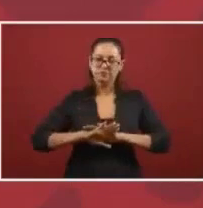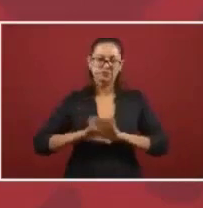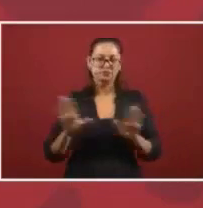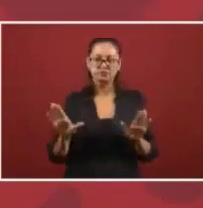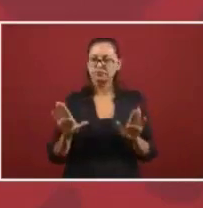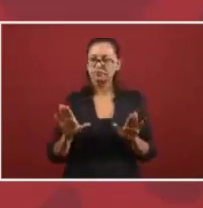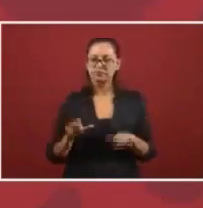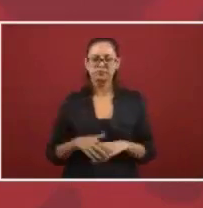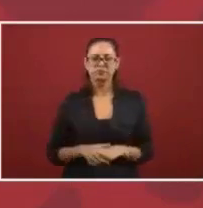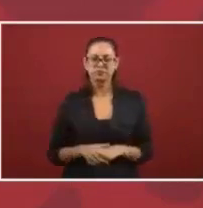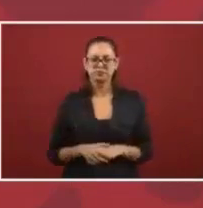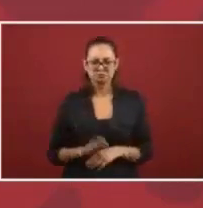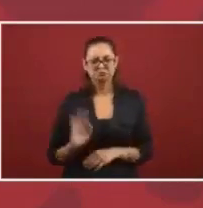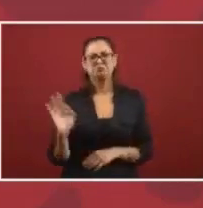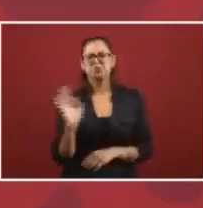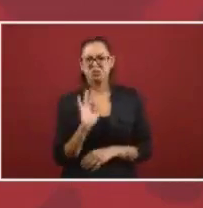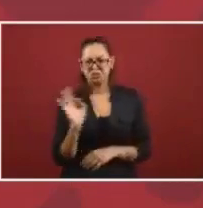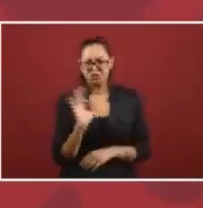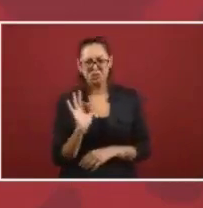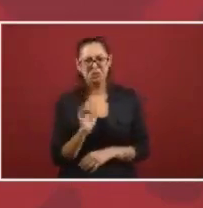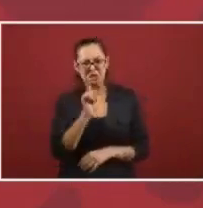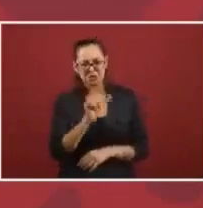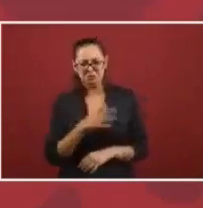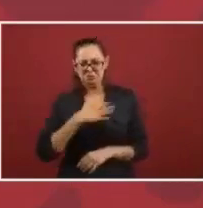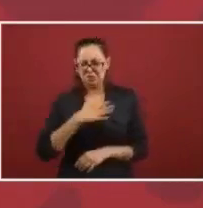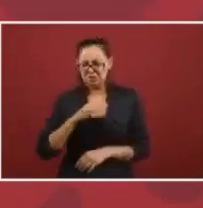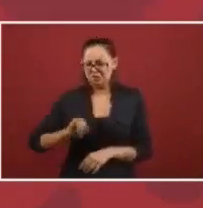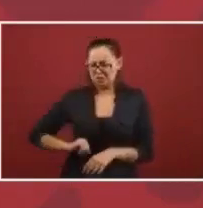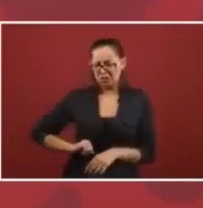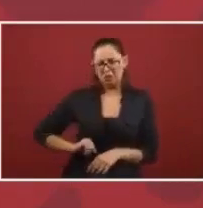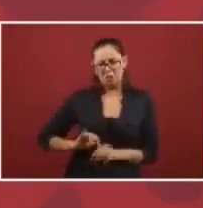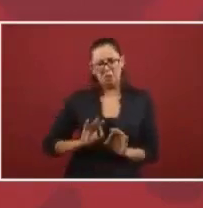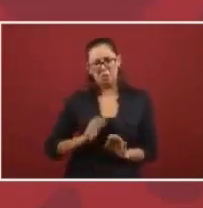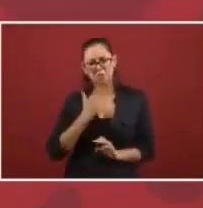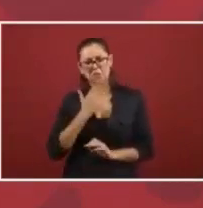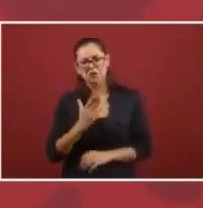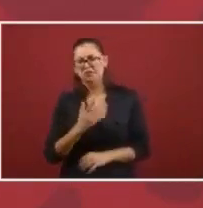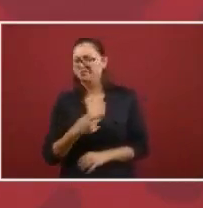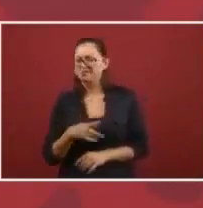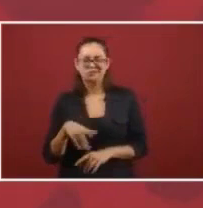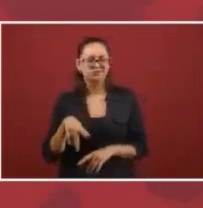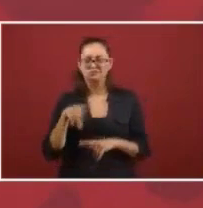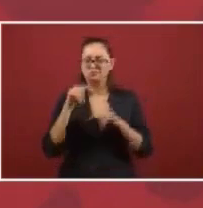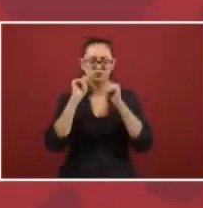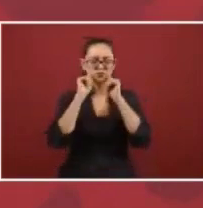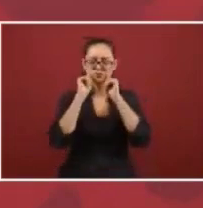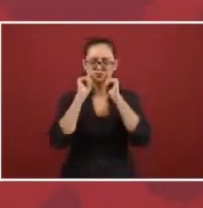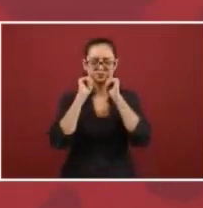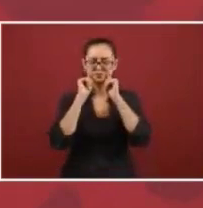por legítimos que fuera ya